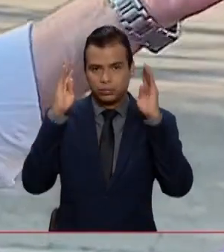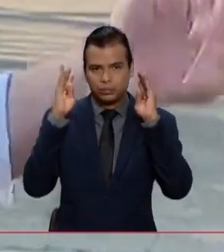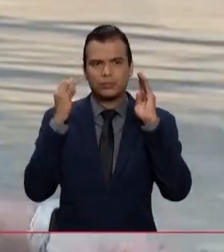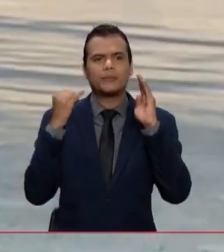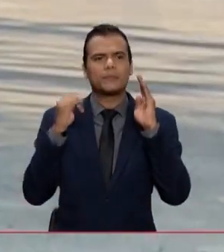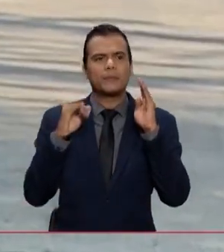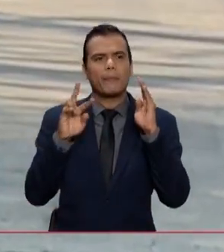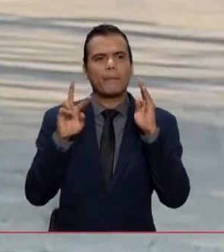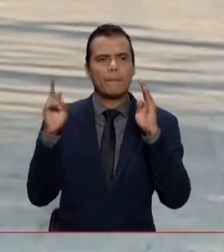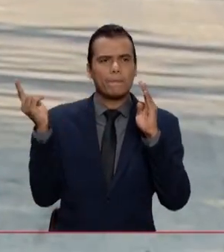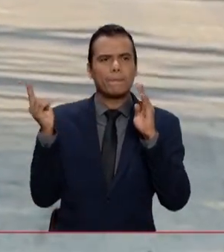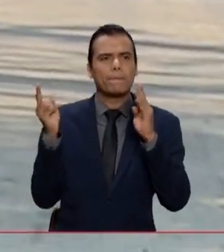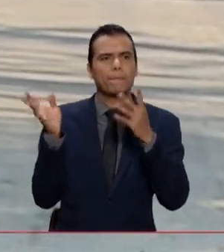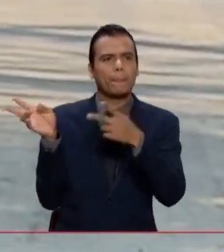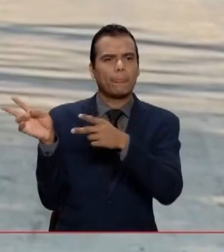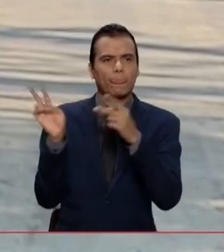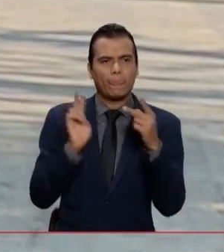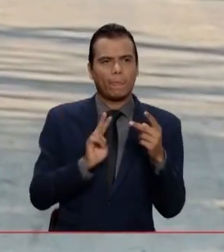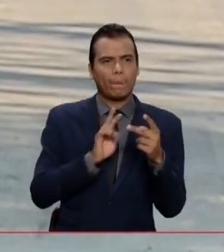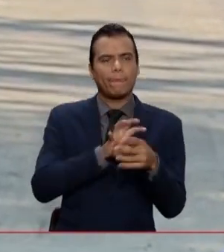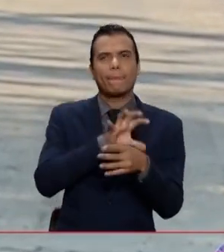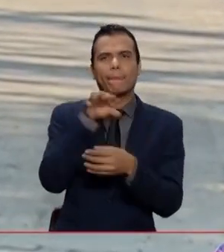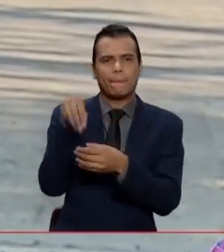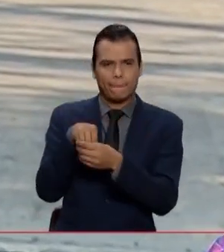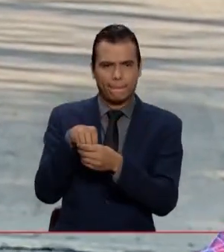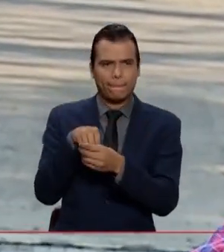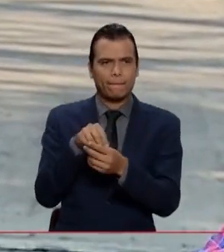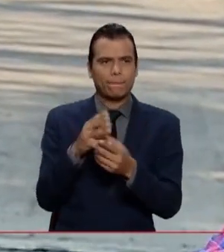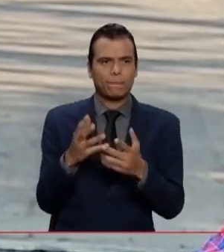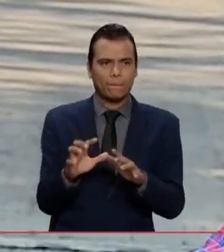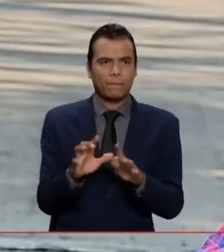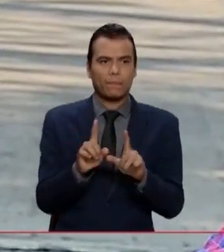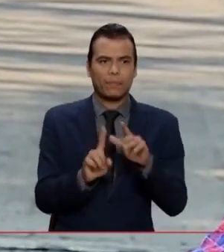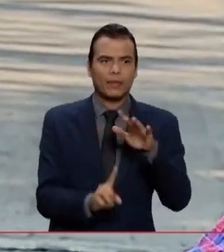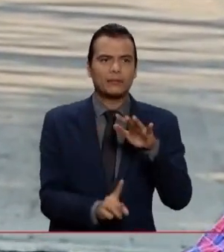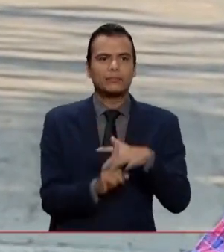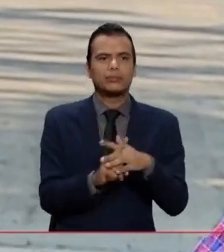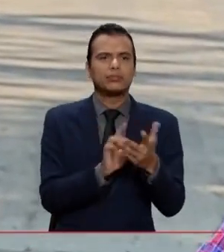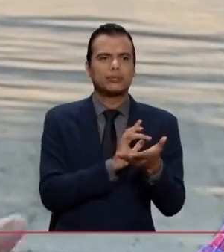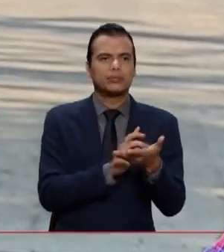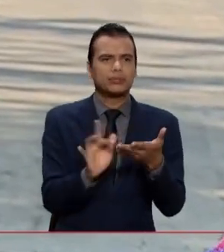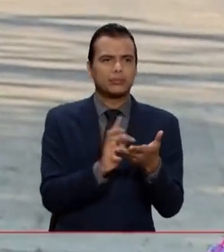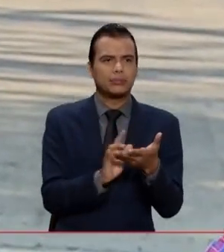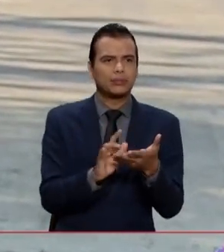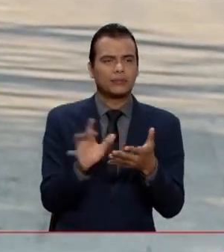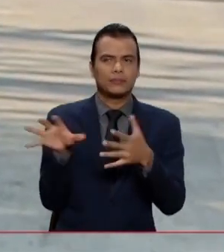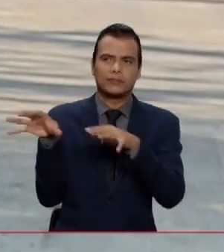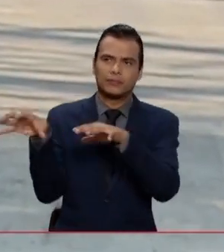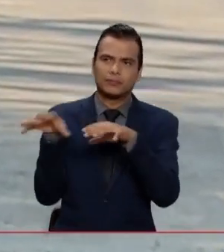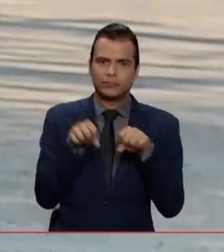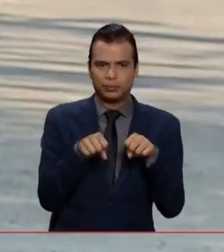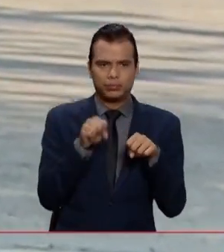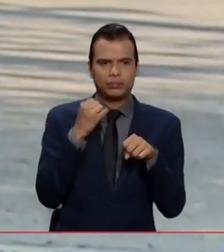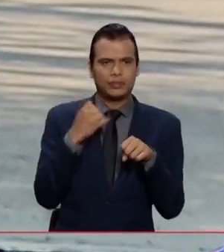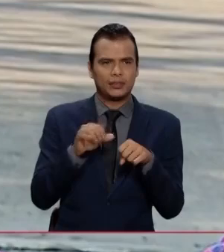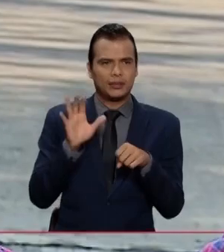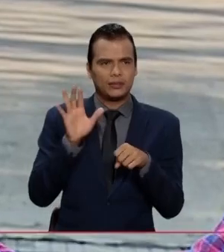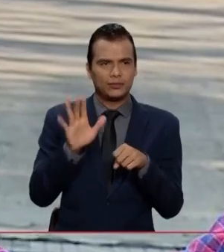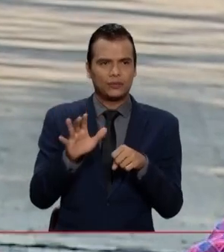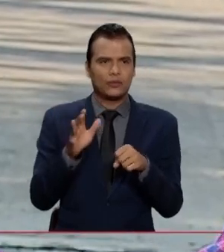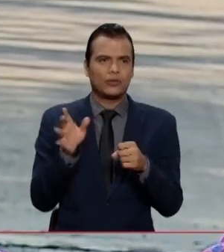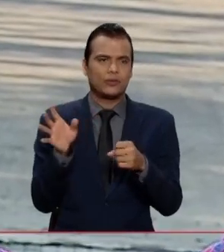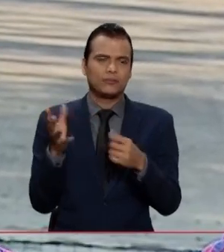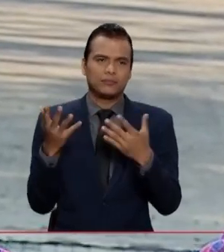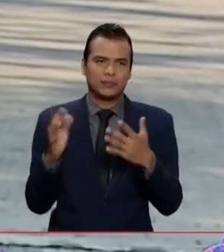otro puente en otro lugar del país. Ante la emergencia que tuvimos, nosotros pudimos tener acceso a ese